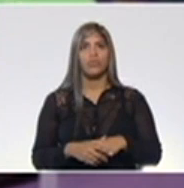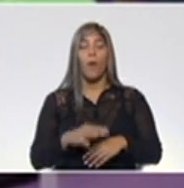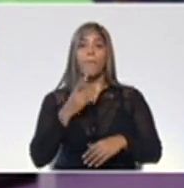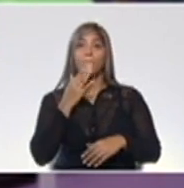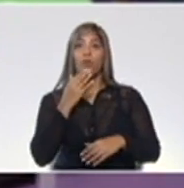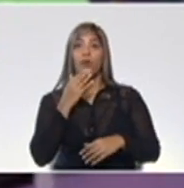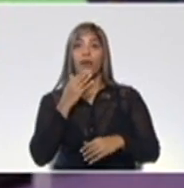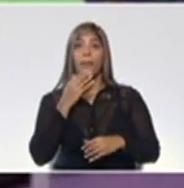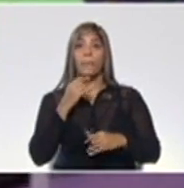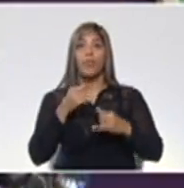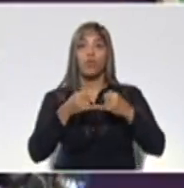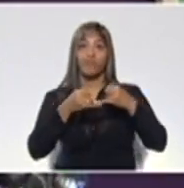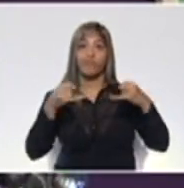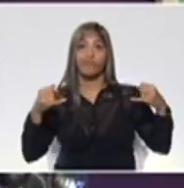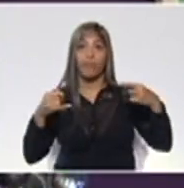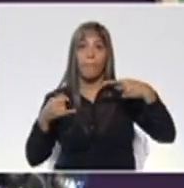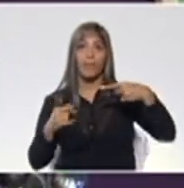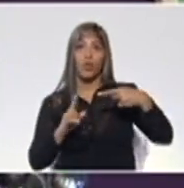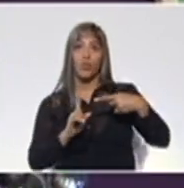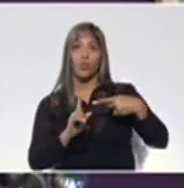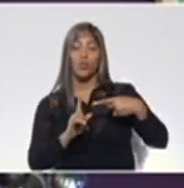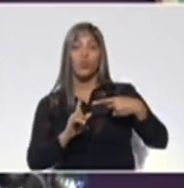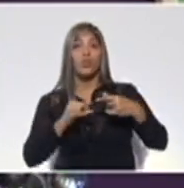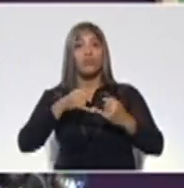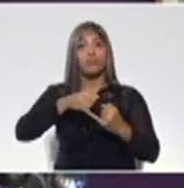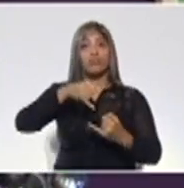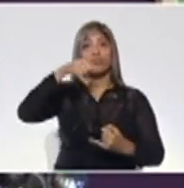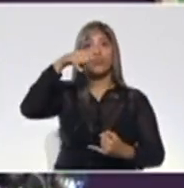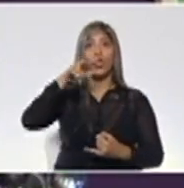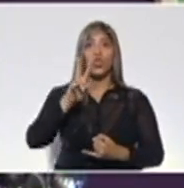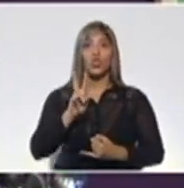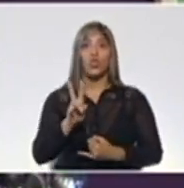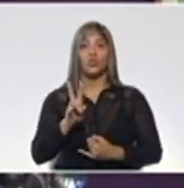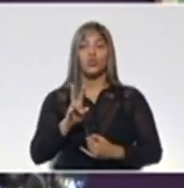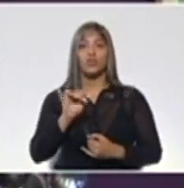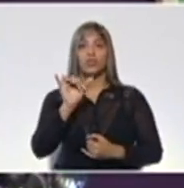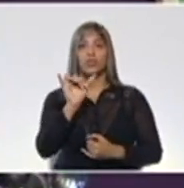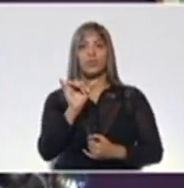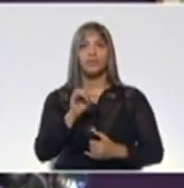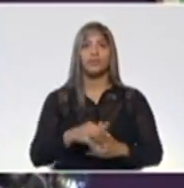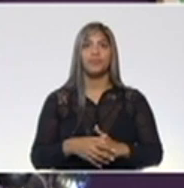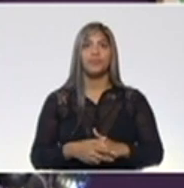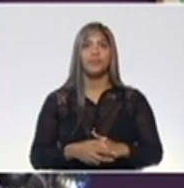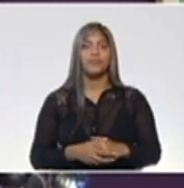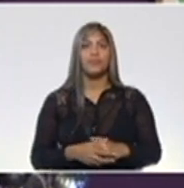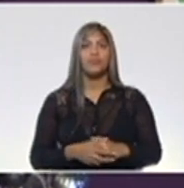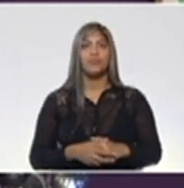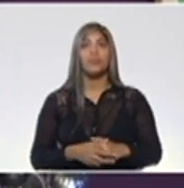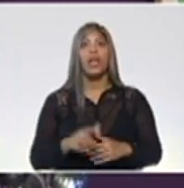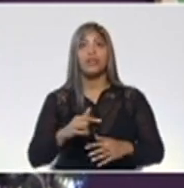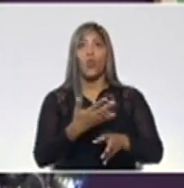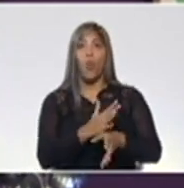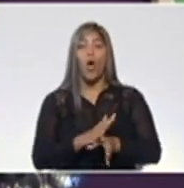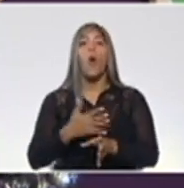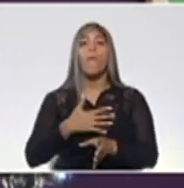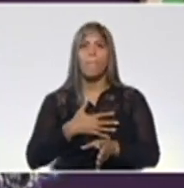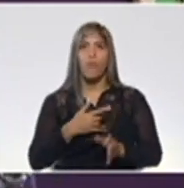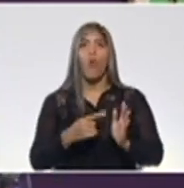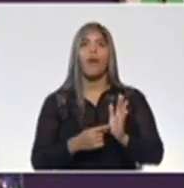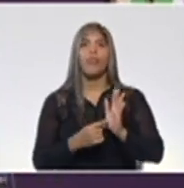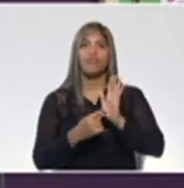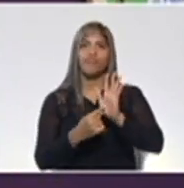Sería menos 1 en X y 2 en Y. Entonces, con este juego,